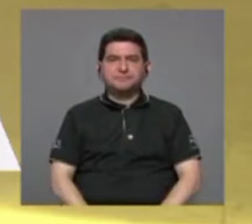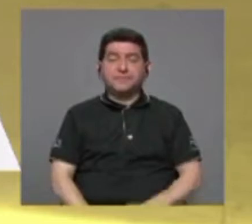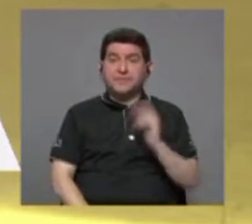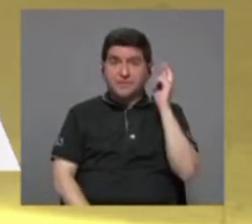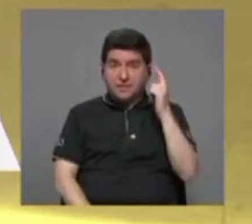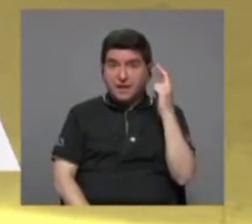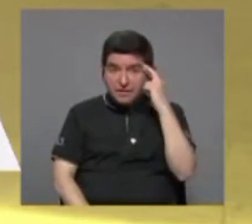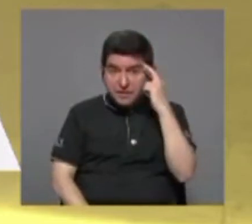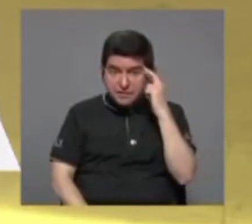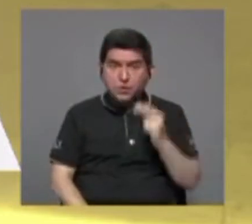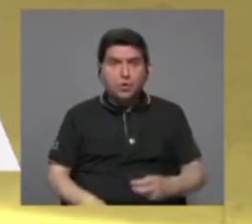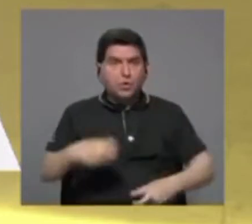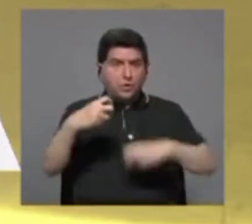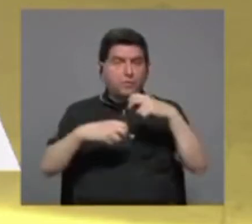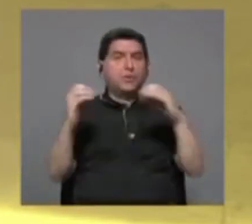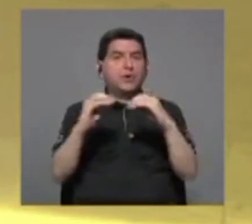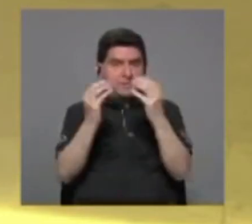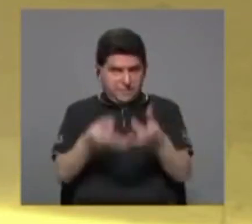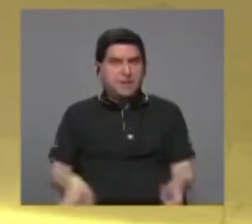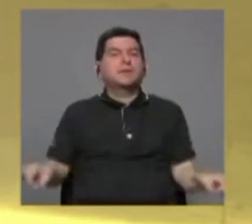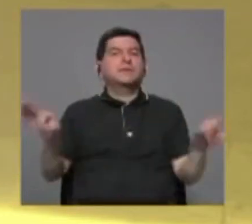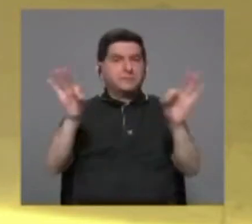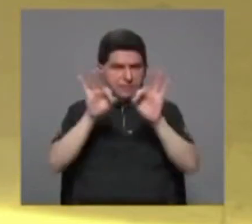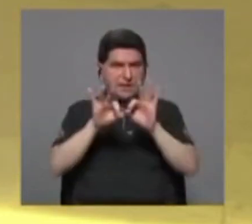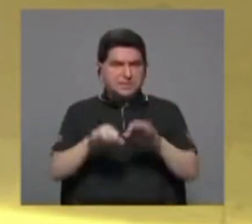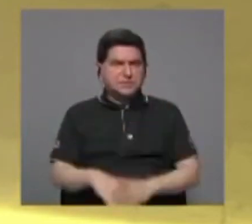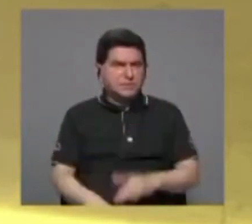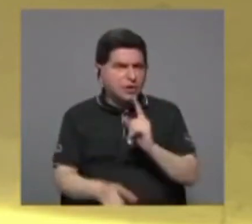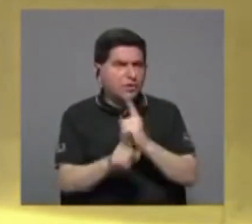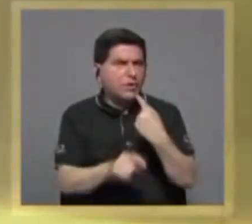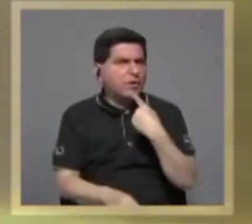porque hay problemas más importantes. ¿Me equivoco?